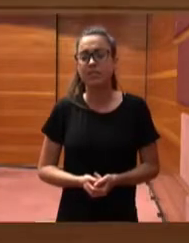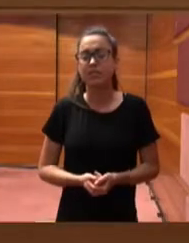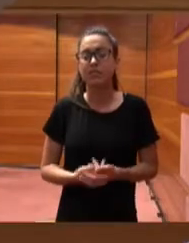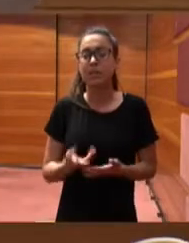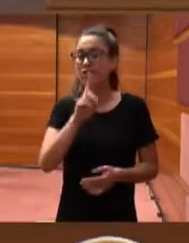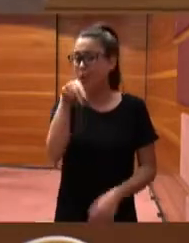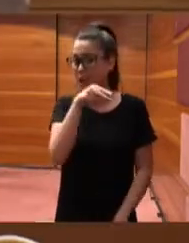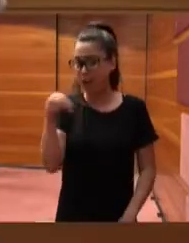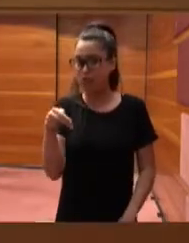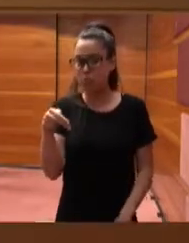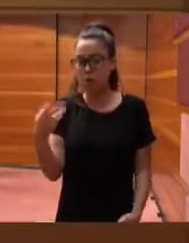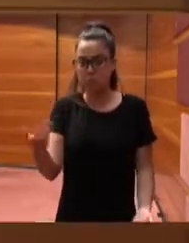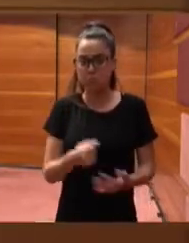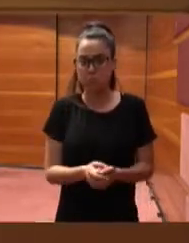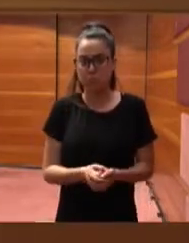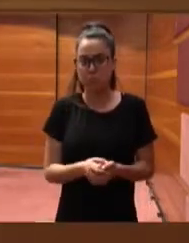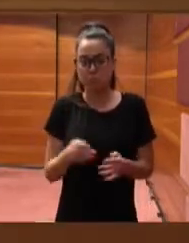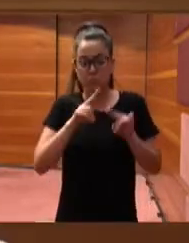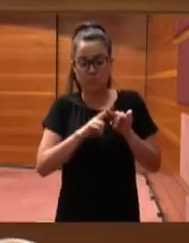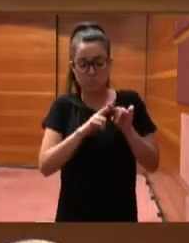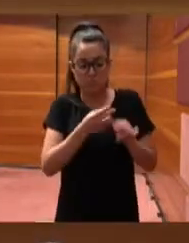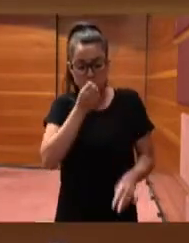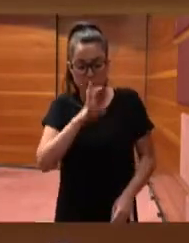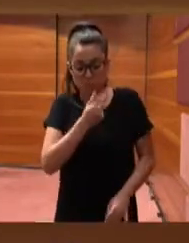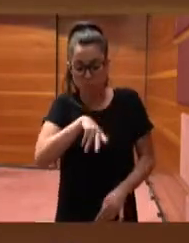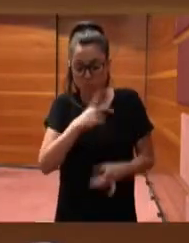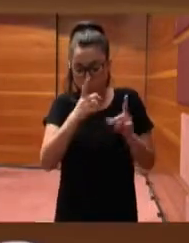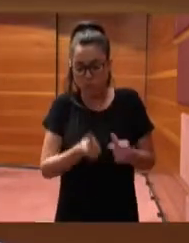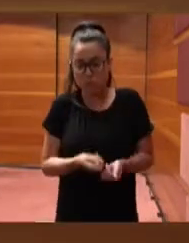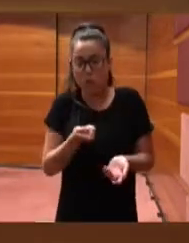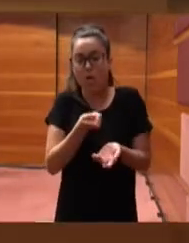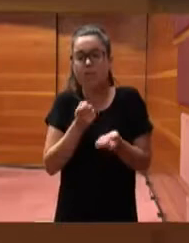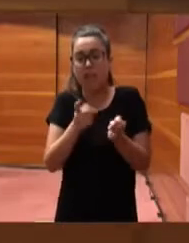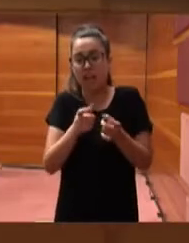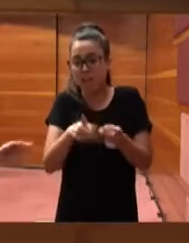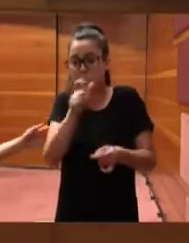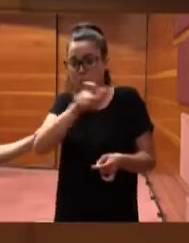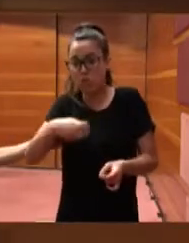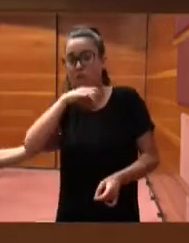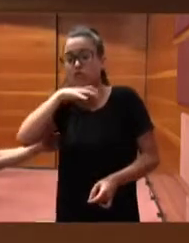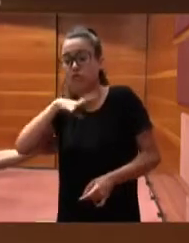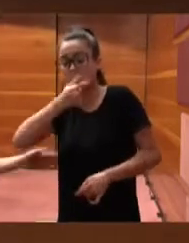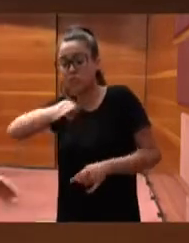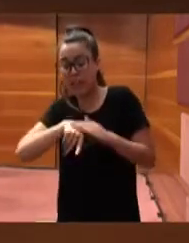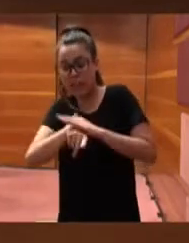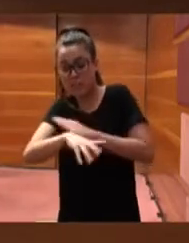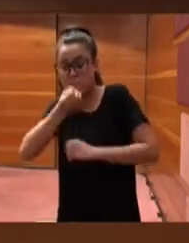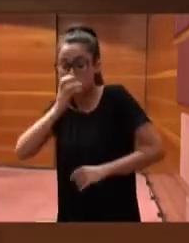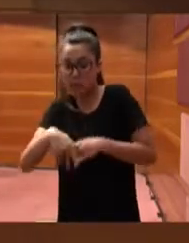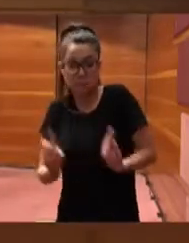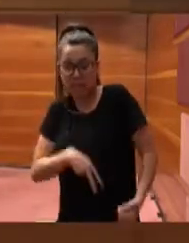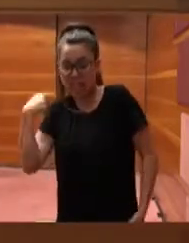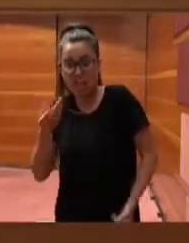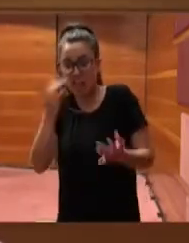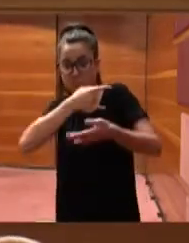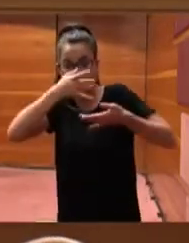solo resultados, salió bien. El presupuesto se gastó, a la gente que le tocó estuvo contenta, el trámite salió bien por lo general, no